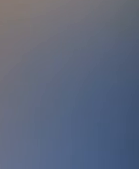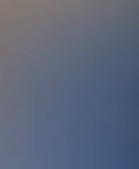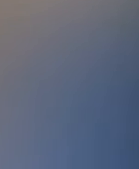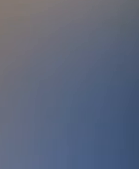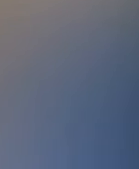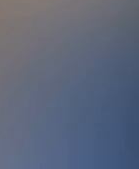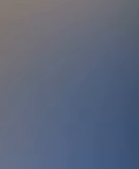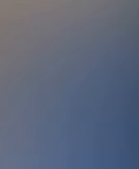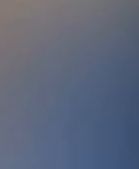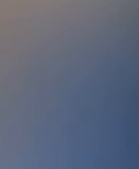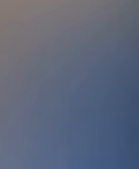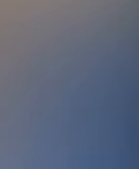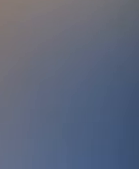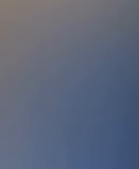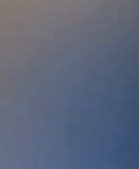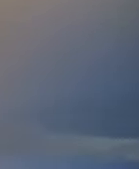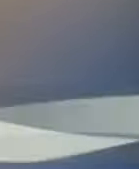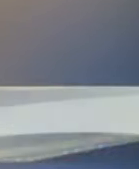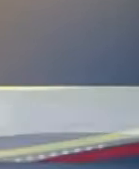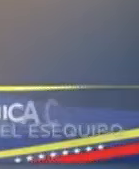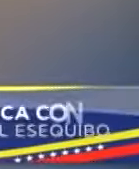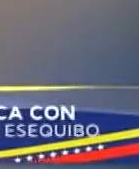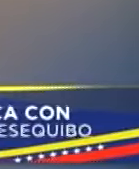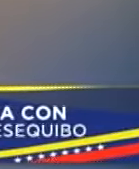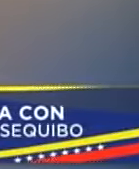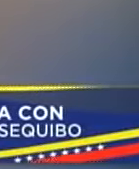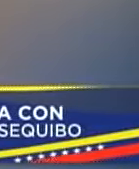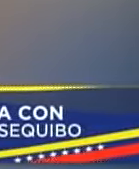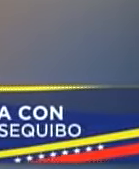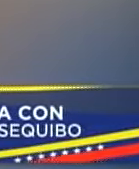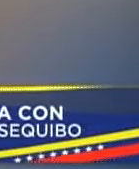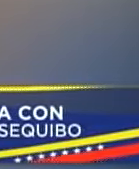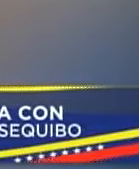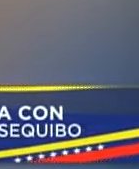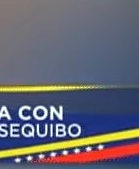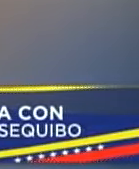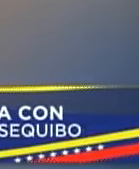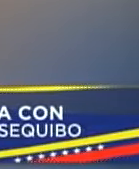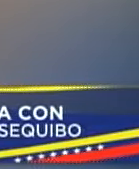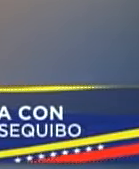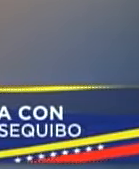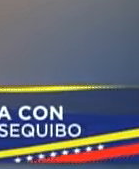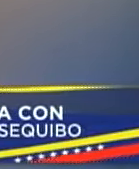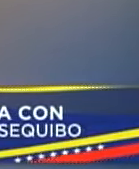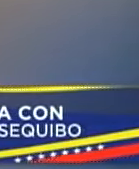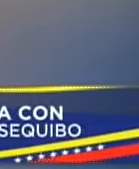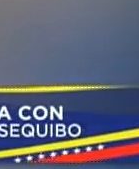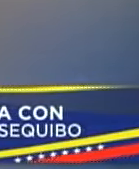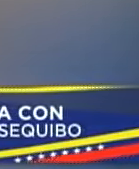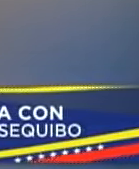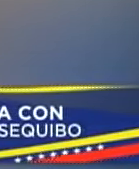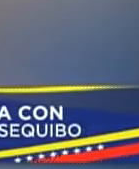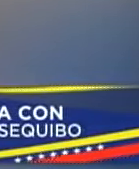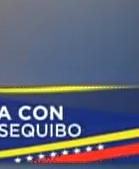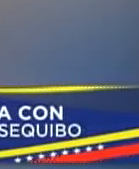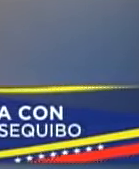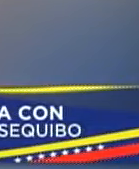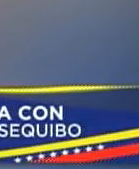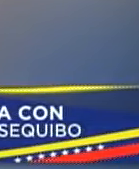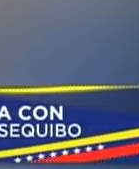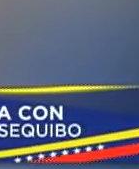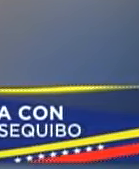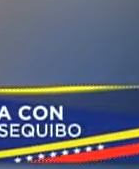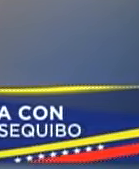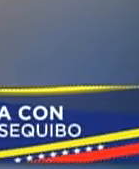por la paz del Caribe, por la paz de América Latina. Estamos en el centro de una batalla